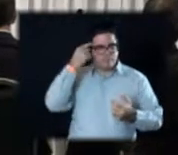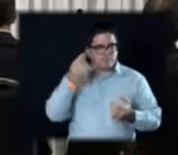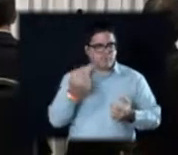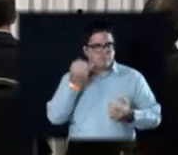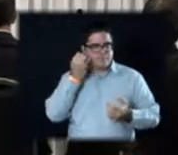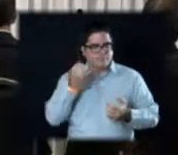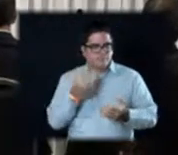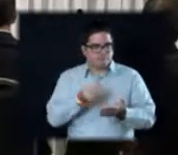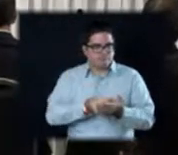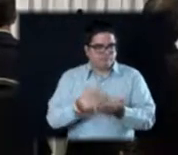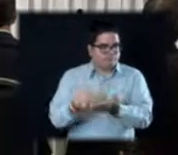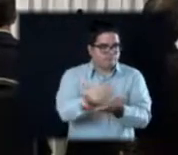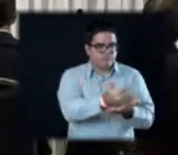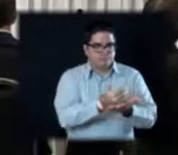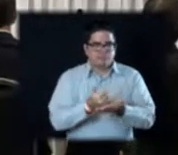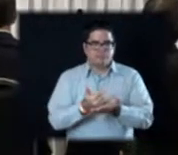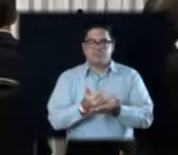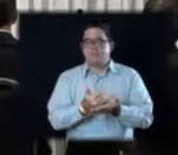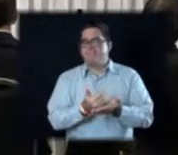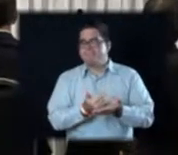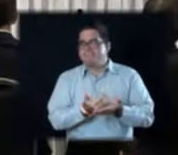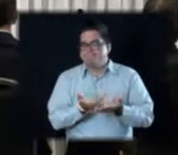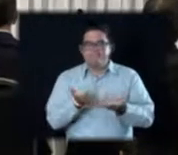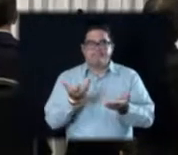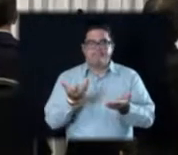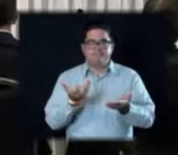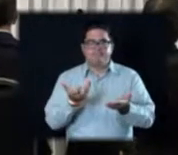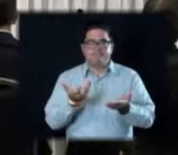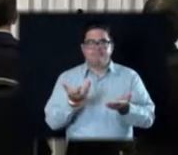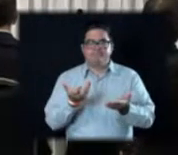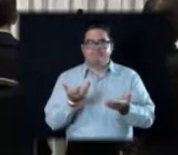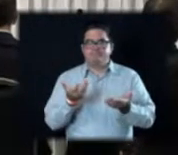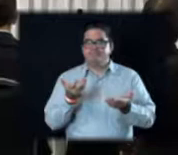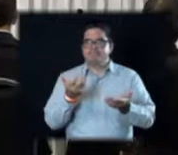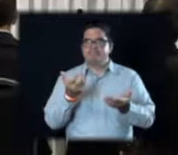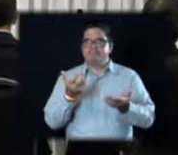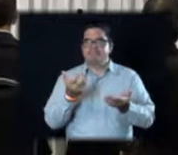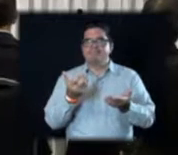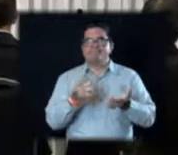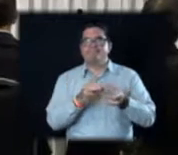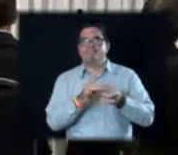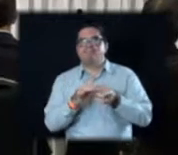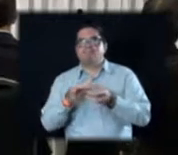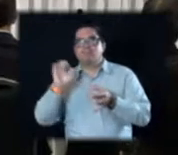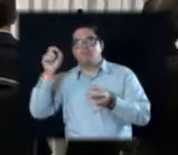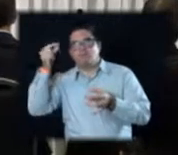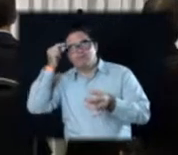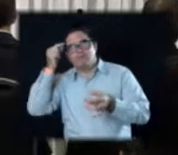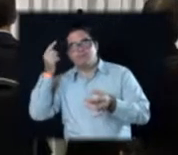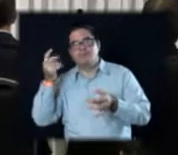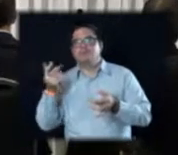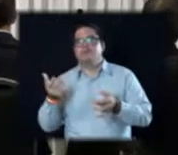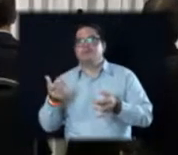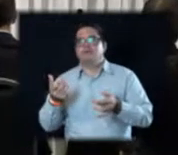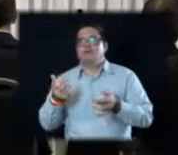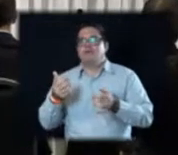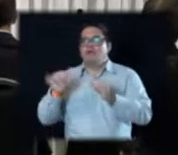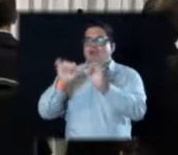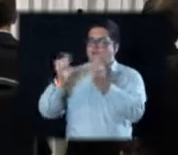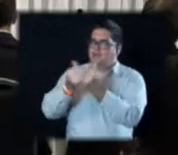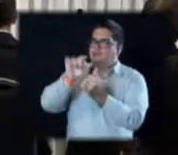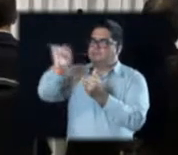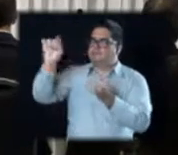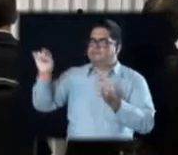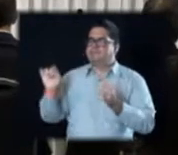han pensado en centralizar la función de Hacienda, al menos a